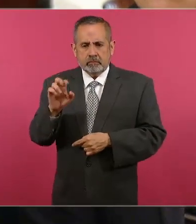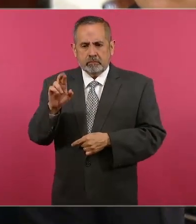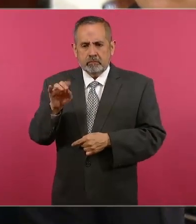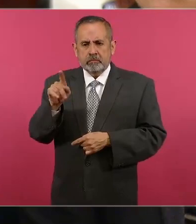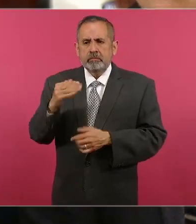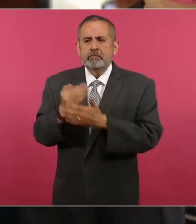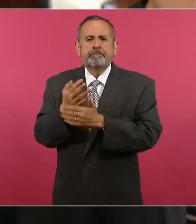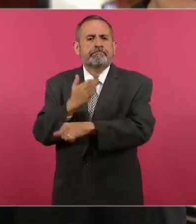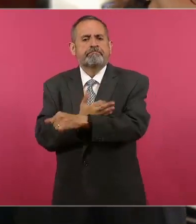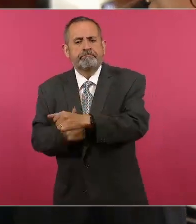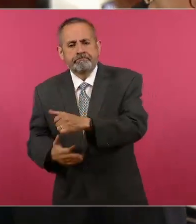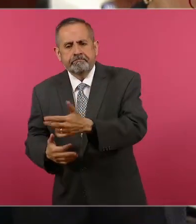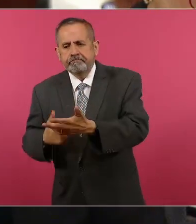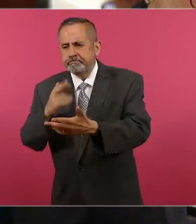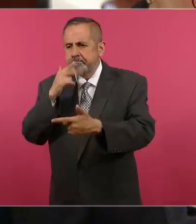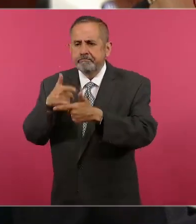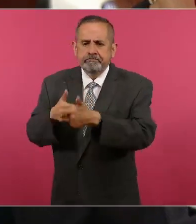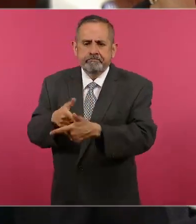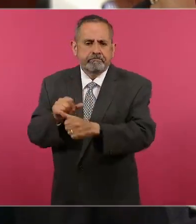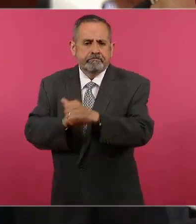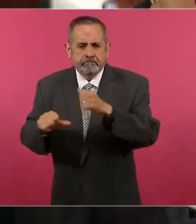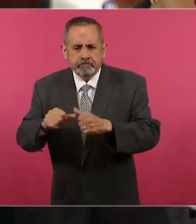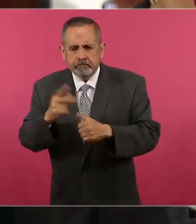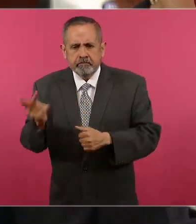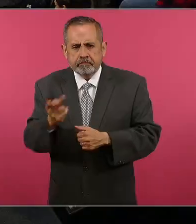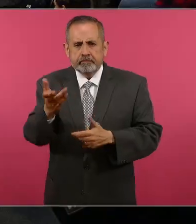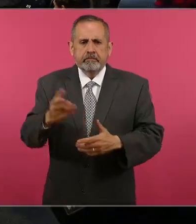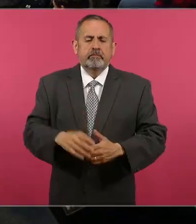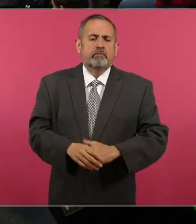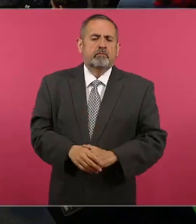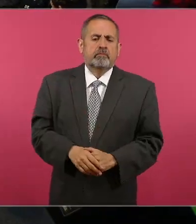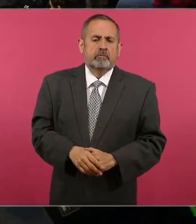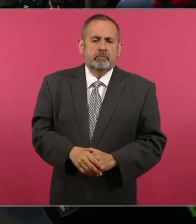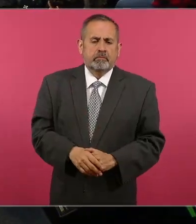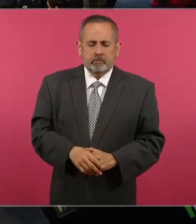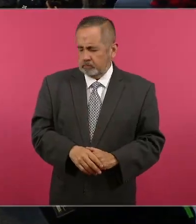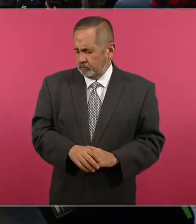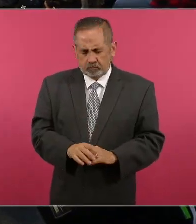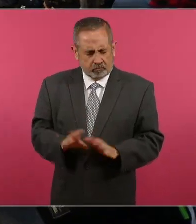trabajo, que mejor continuarlo? Esa sería la pregunta. No,